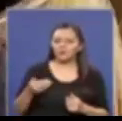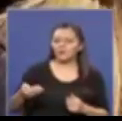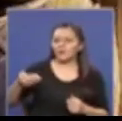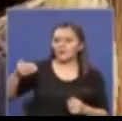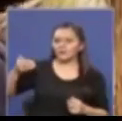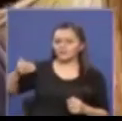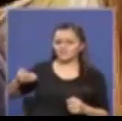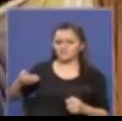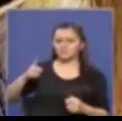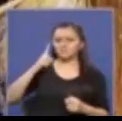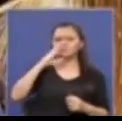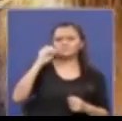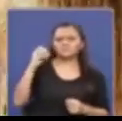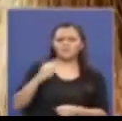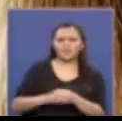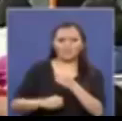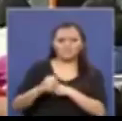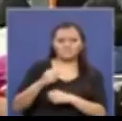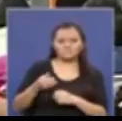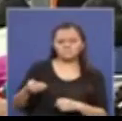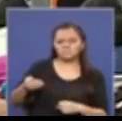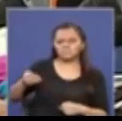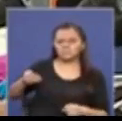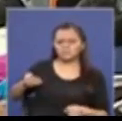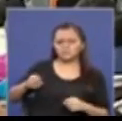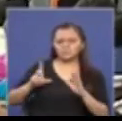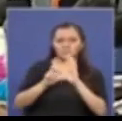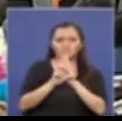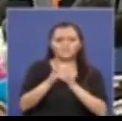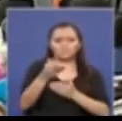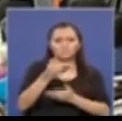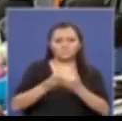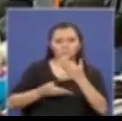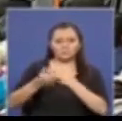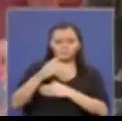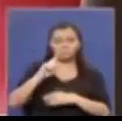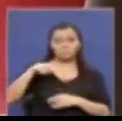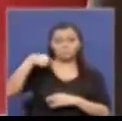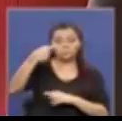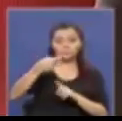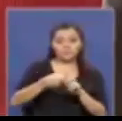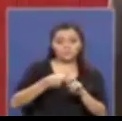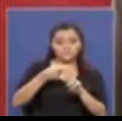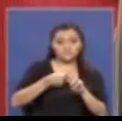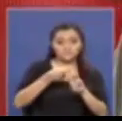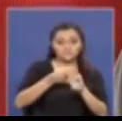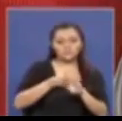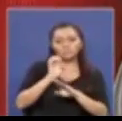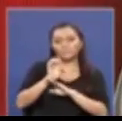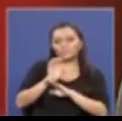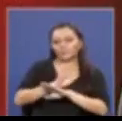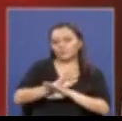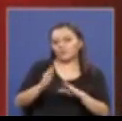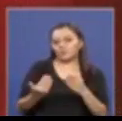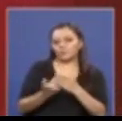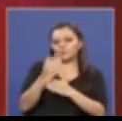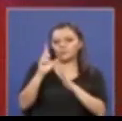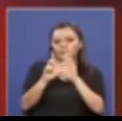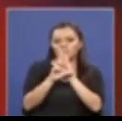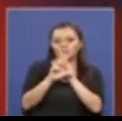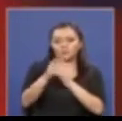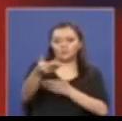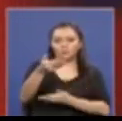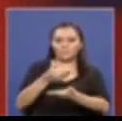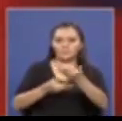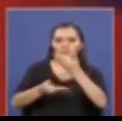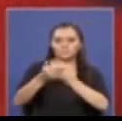antes de Eloy Alfaro. Más de 100 años, presidente. Más de 100 años el Código de Comercio. Pues en los próximos meses Ecuador contará con uno de los códigos de